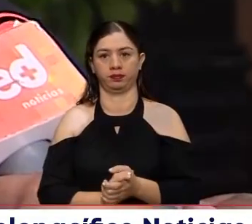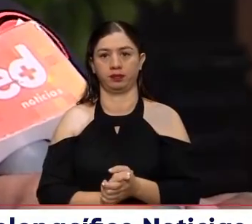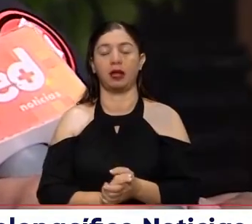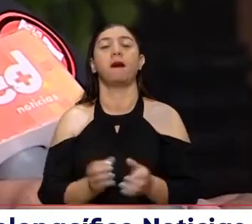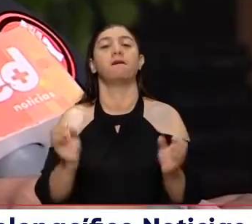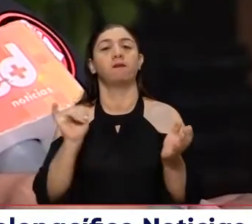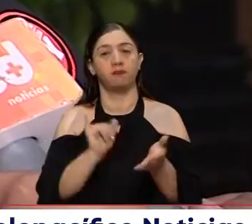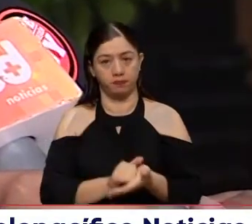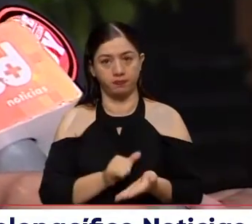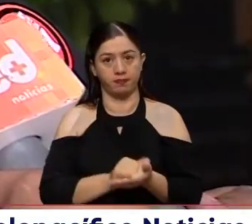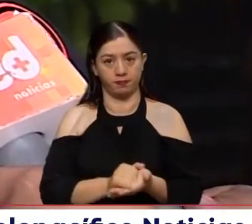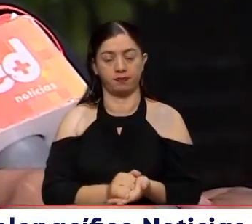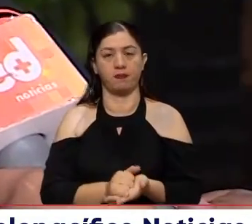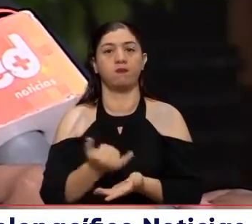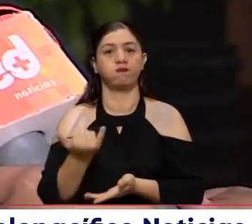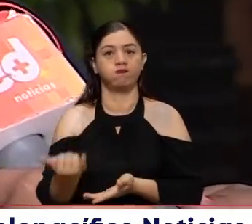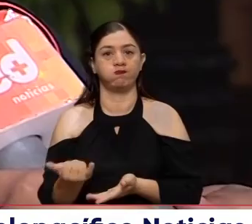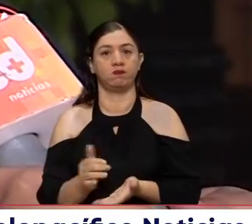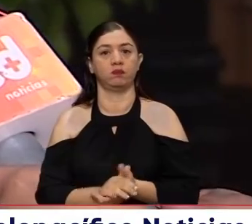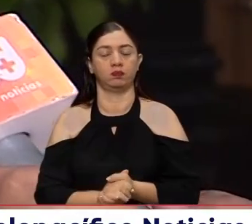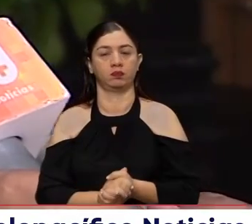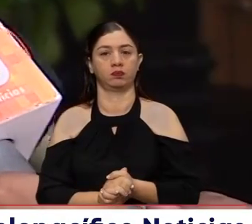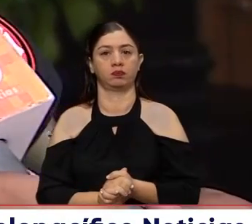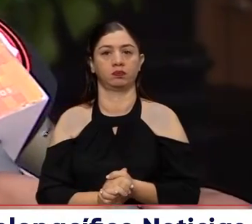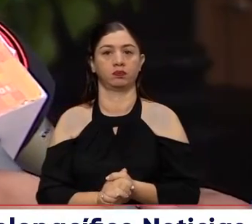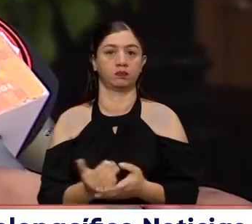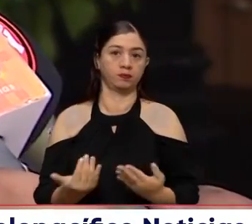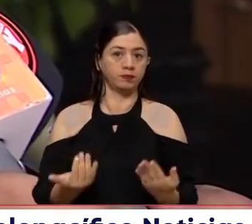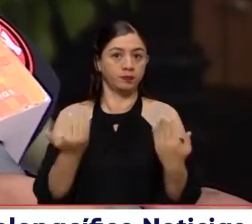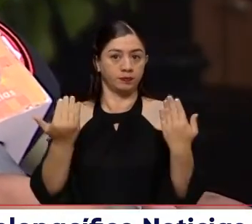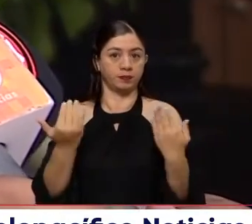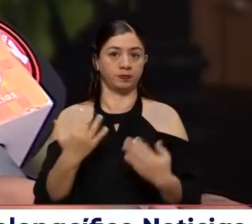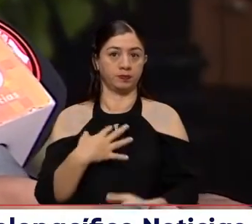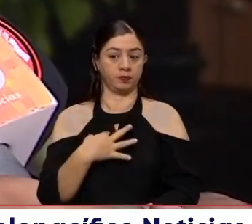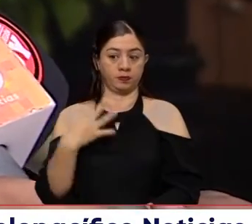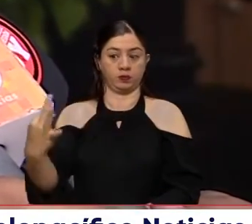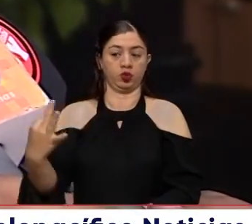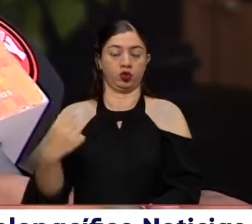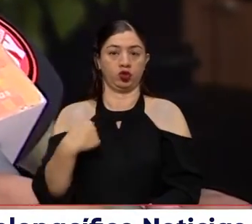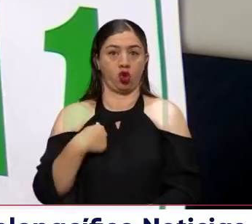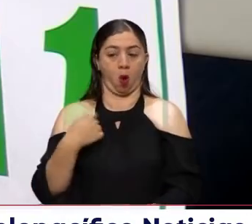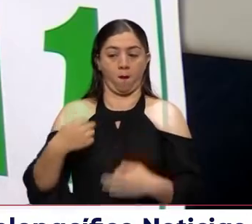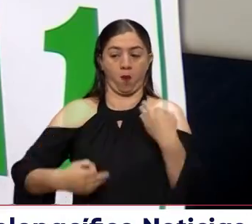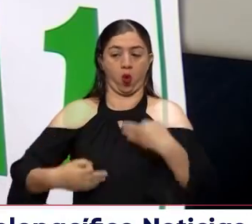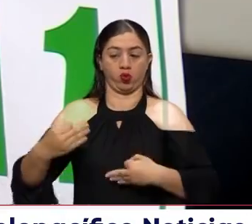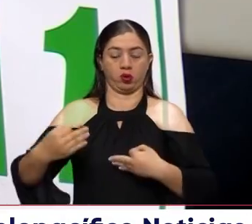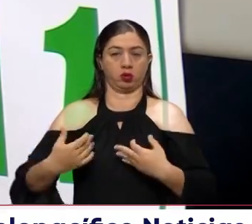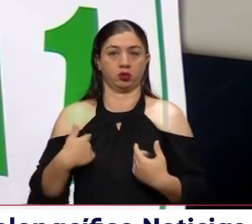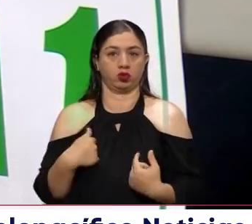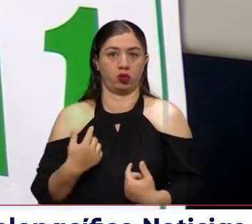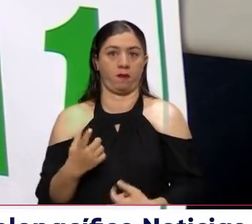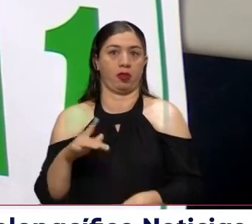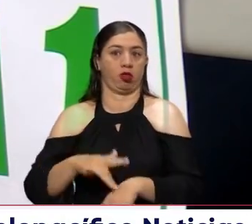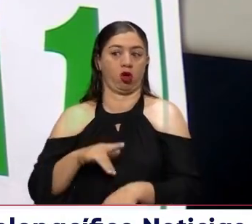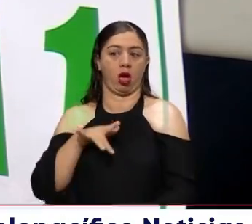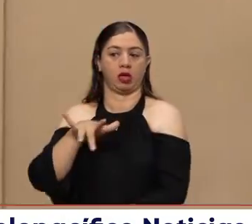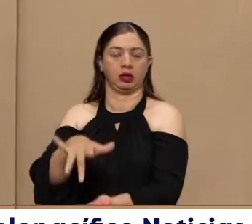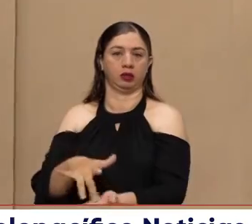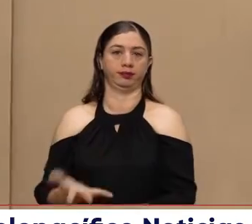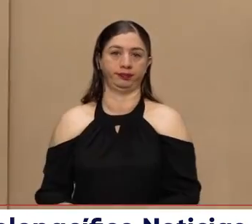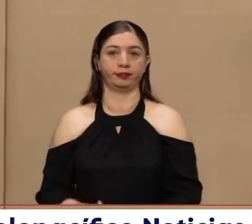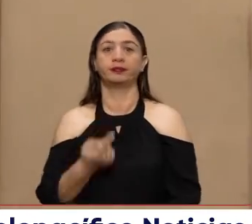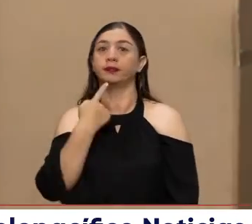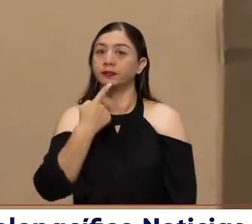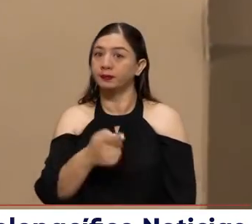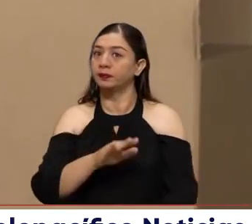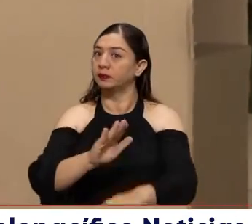mismo también podremos preguntar si salimos elegidos jurados después del sorteo. La Defensoría del Pueblo en el Valle